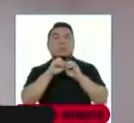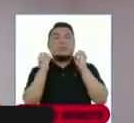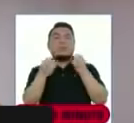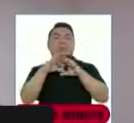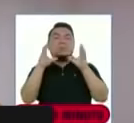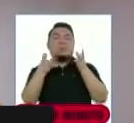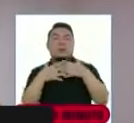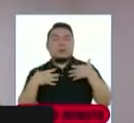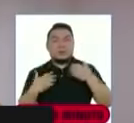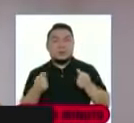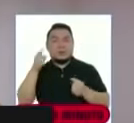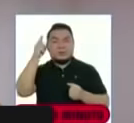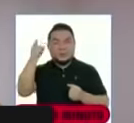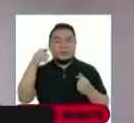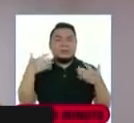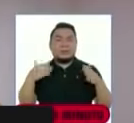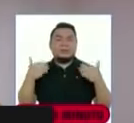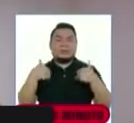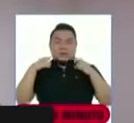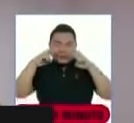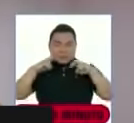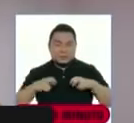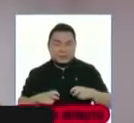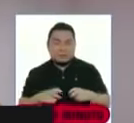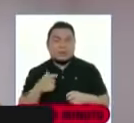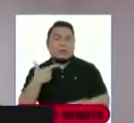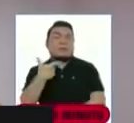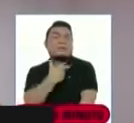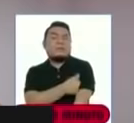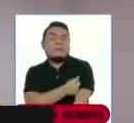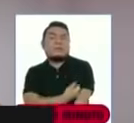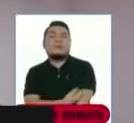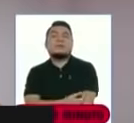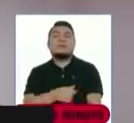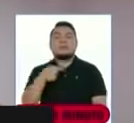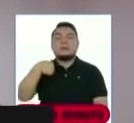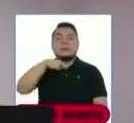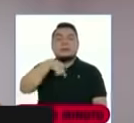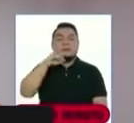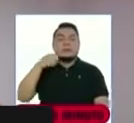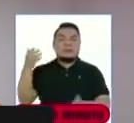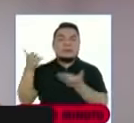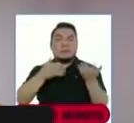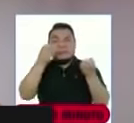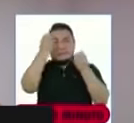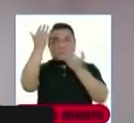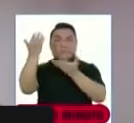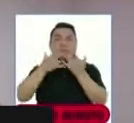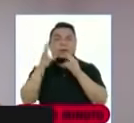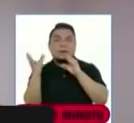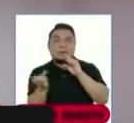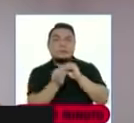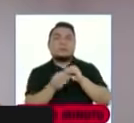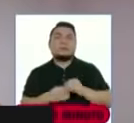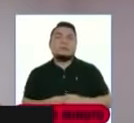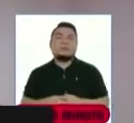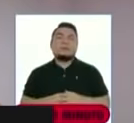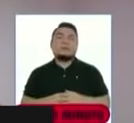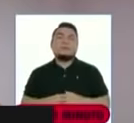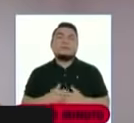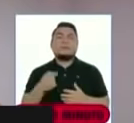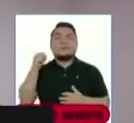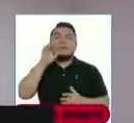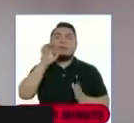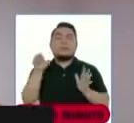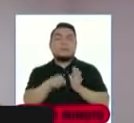Organización Mundial de la Salud también hace una evaluación de las vacunas y nos proporciona información adicional sobre esto. En